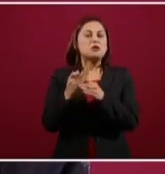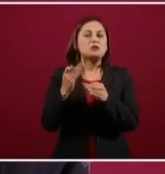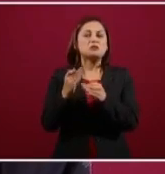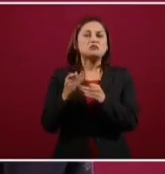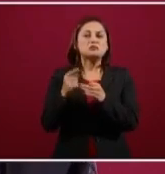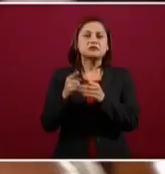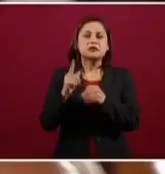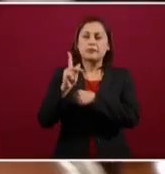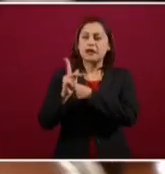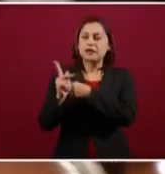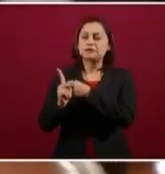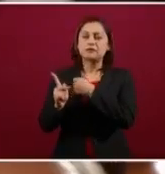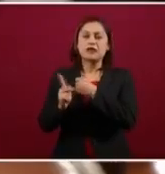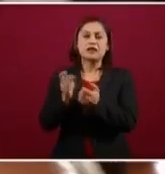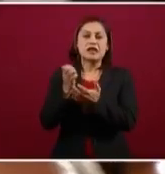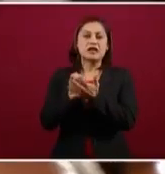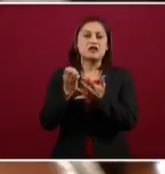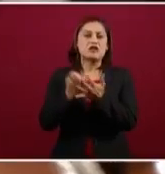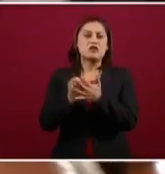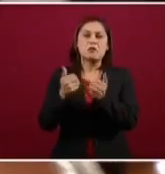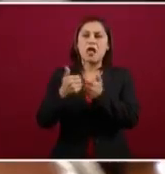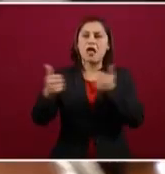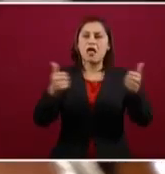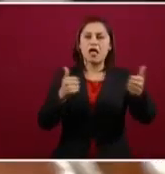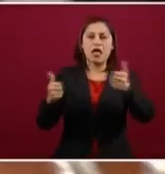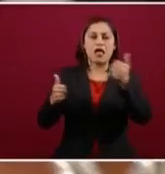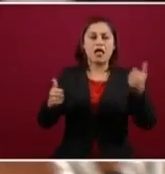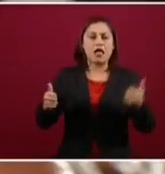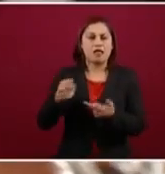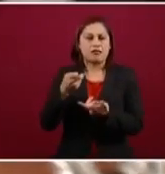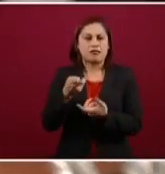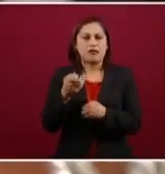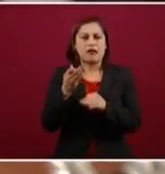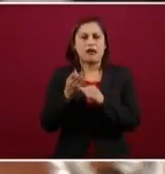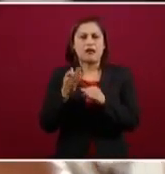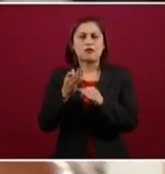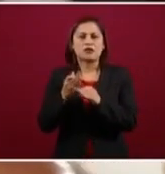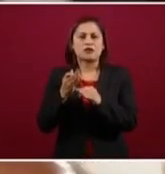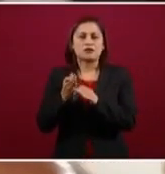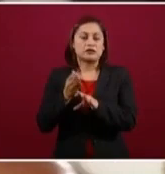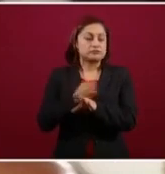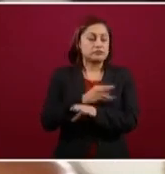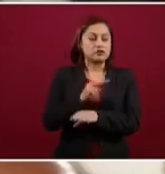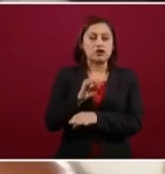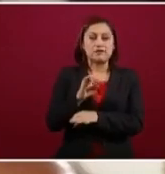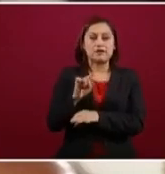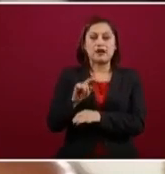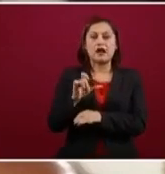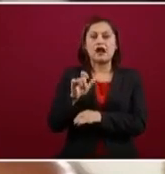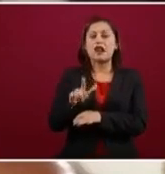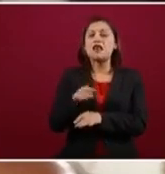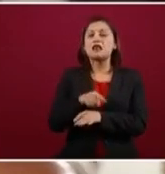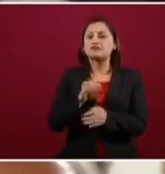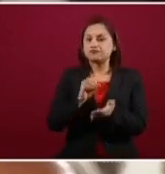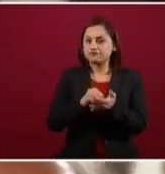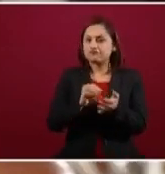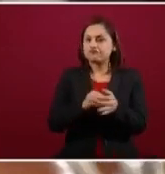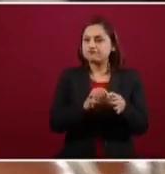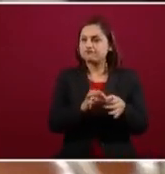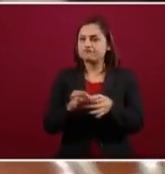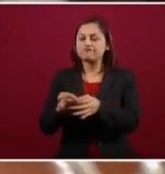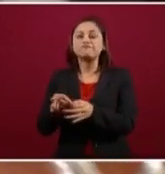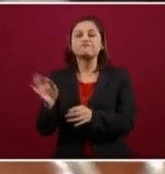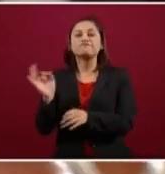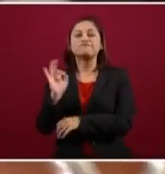este fenómeno que tratarían de mantener con efecto neoliberal. Usted los ha señalado por románticos y